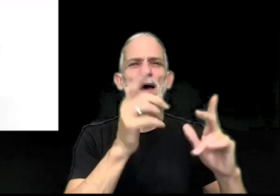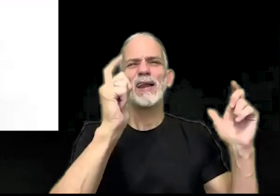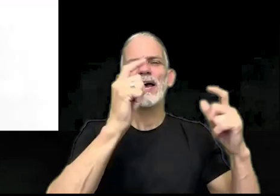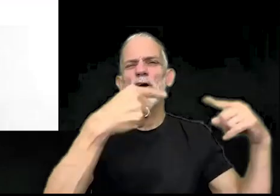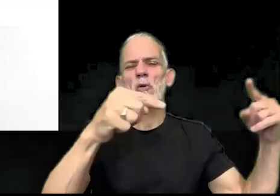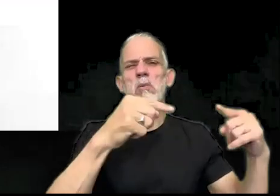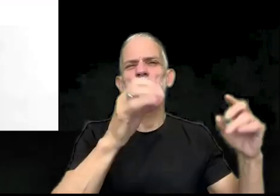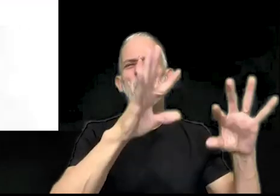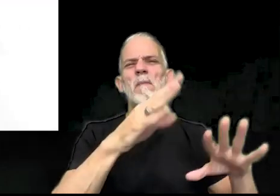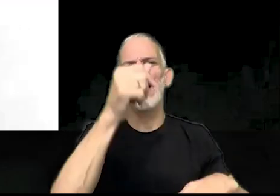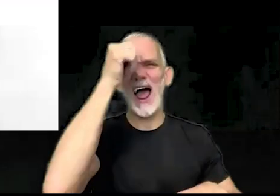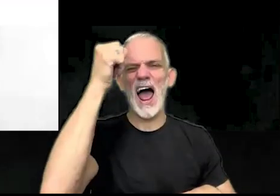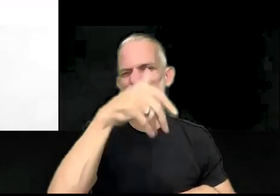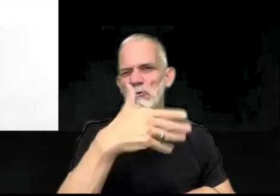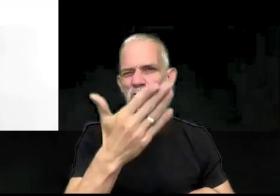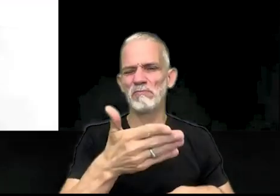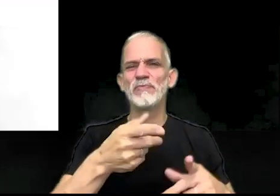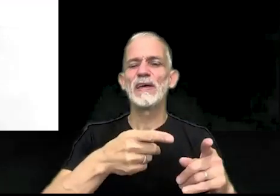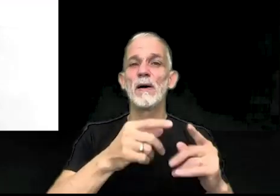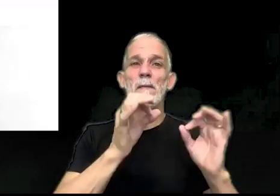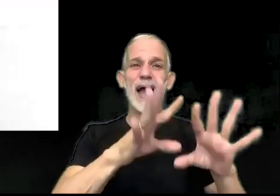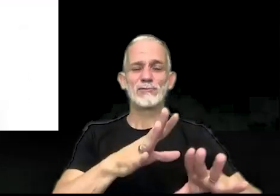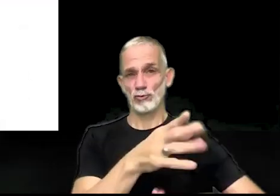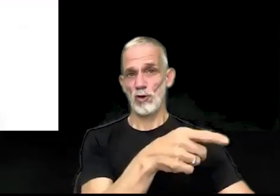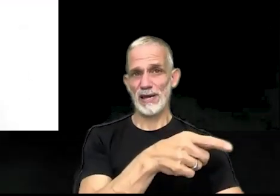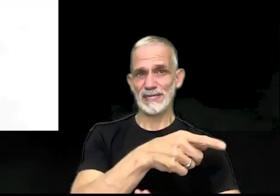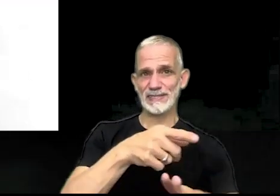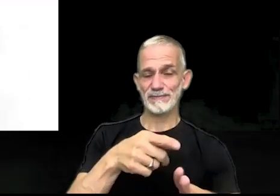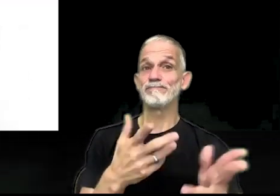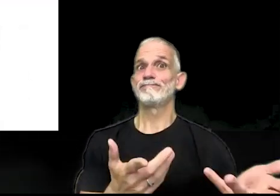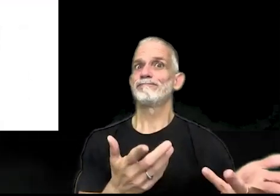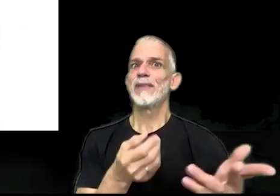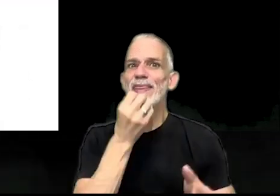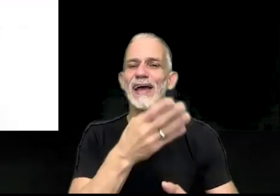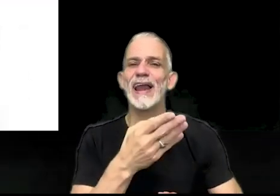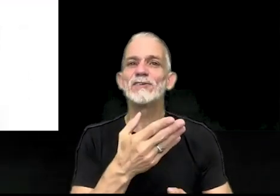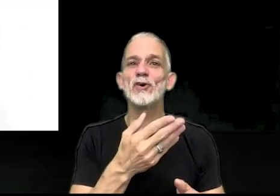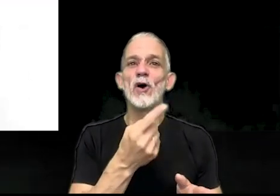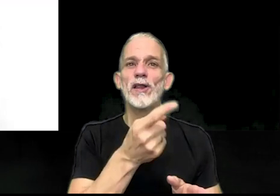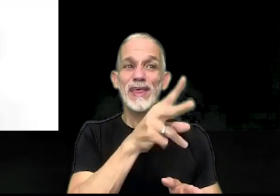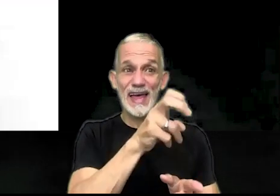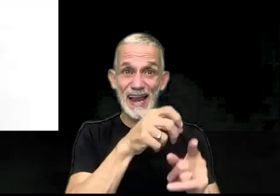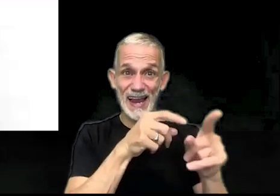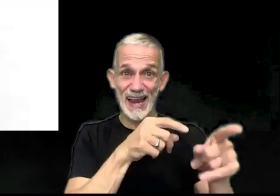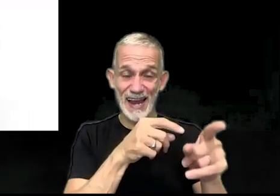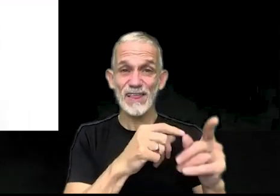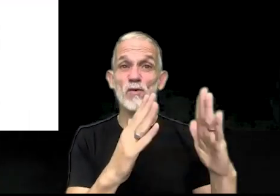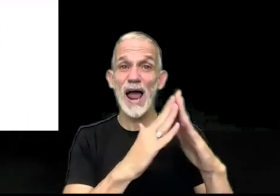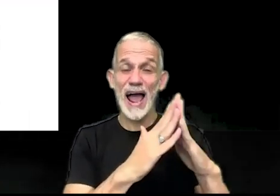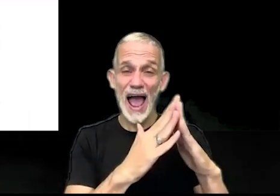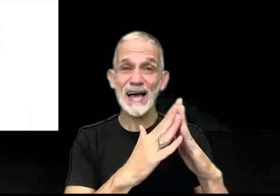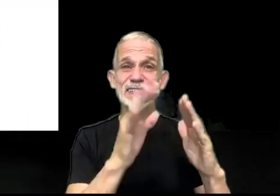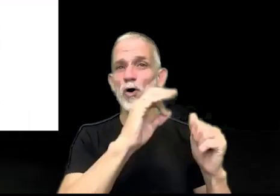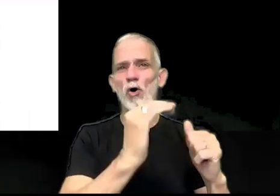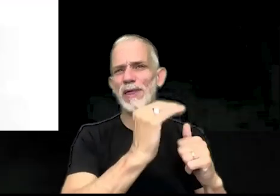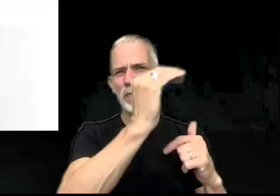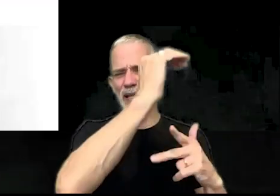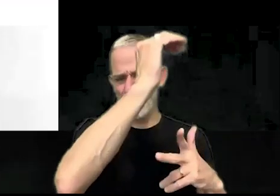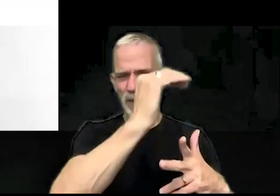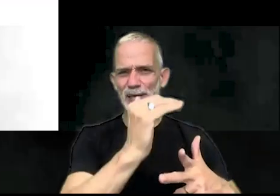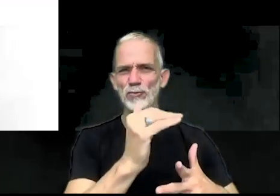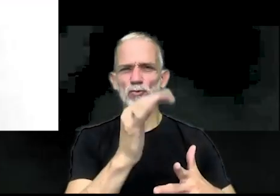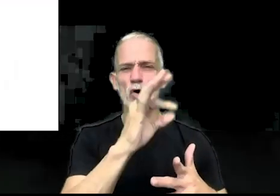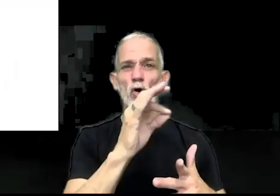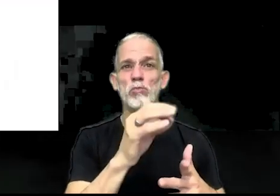veraneo o similares. Y acá no solamente voy a declarar la renta de una casa o de un